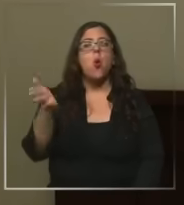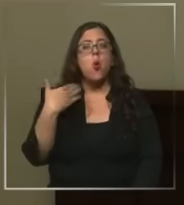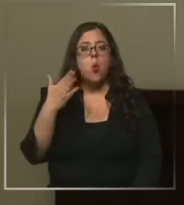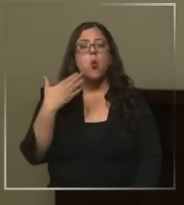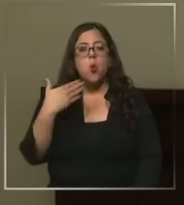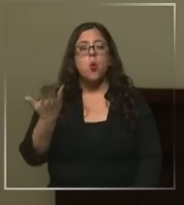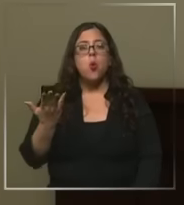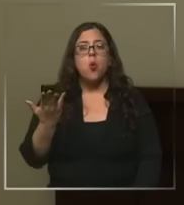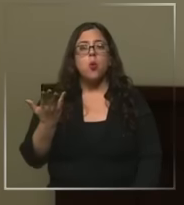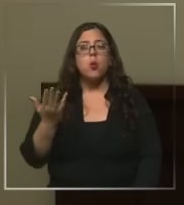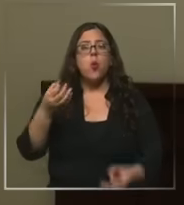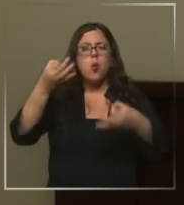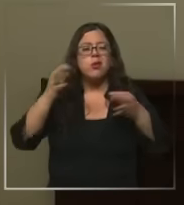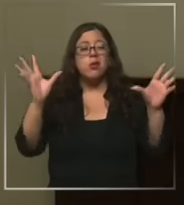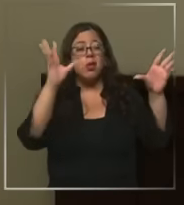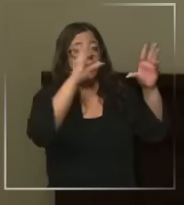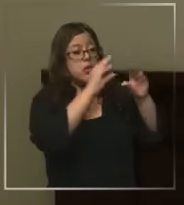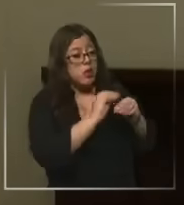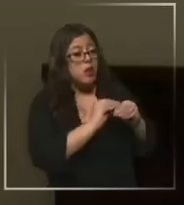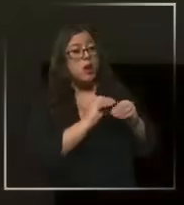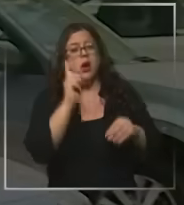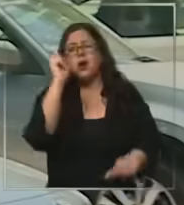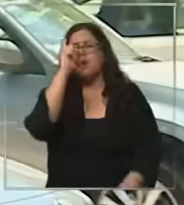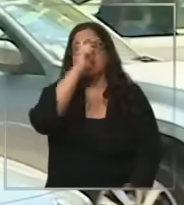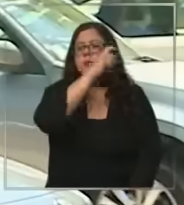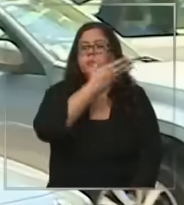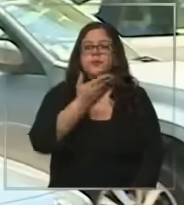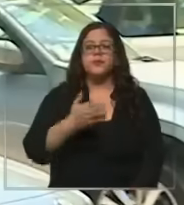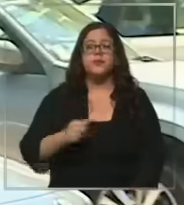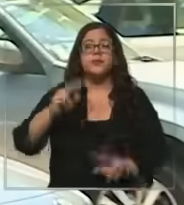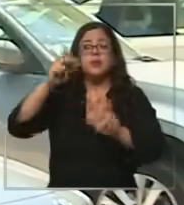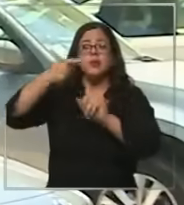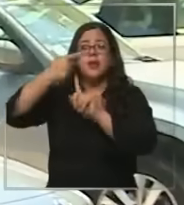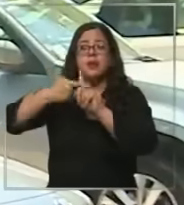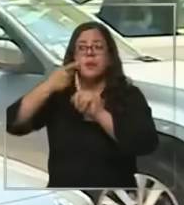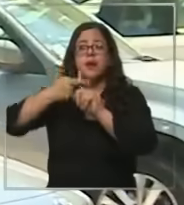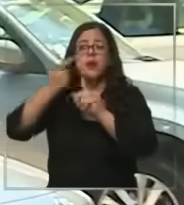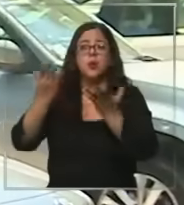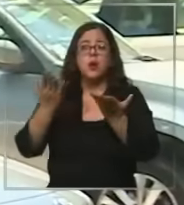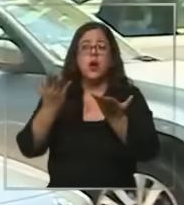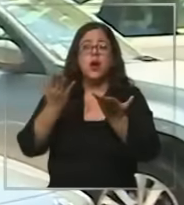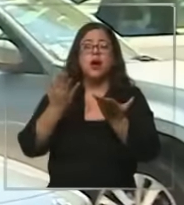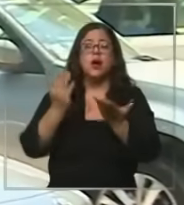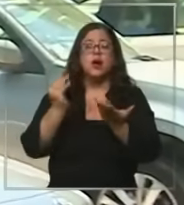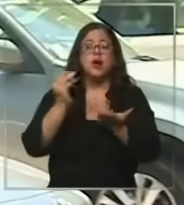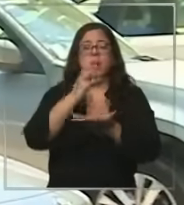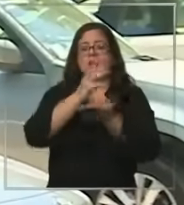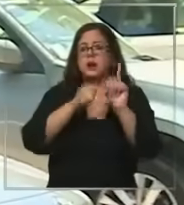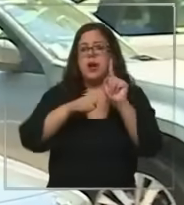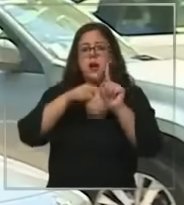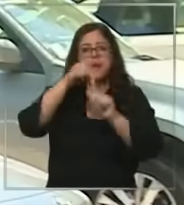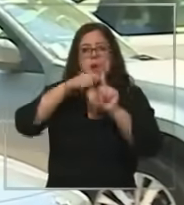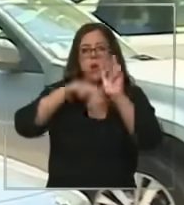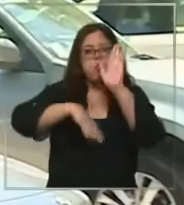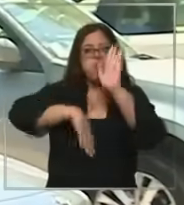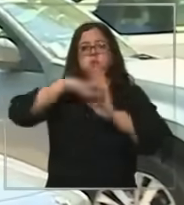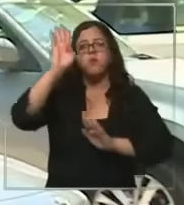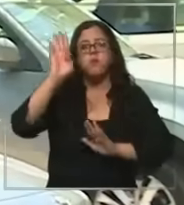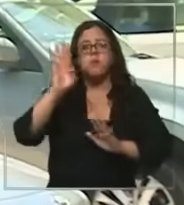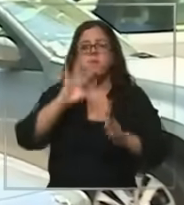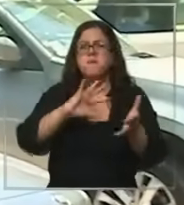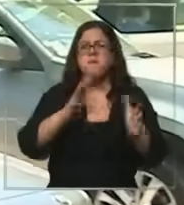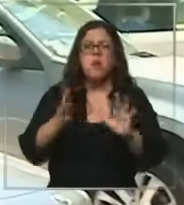temperatura, después de una noche bastante complicada. Ya desde temprano va a empezar a subir rápidamente la temperatura, o sea, yo creo que muy pronto o muy